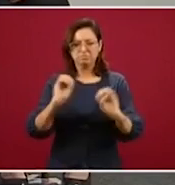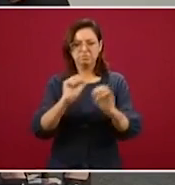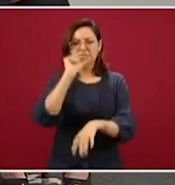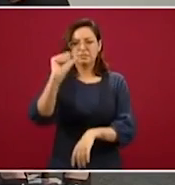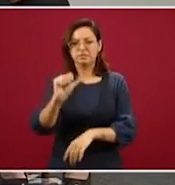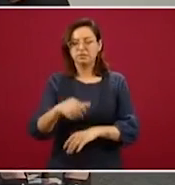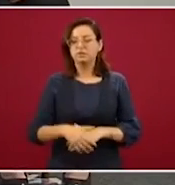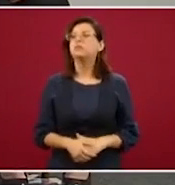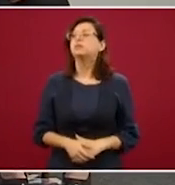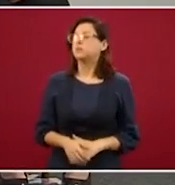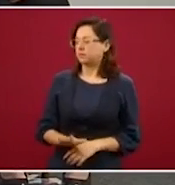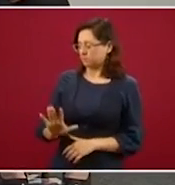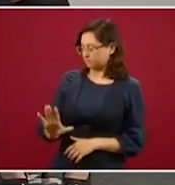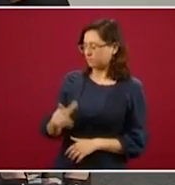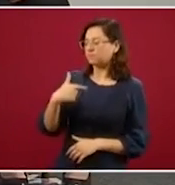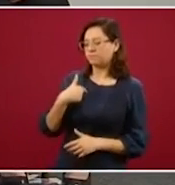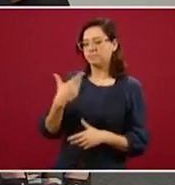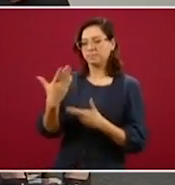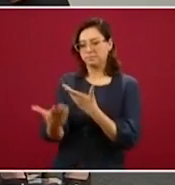porque